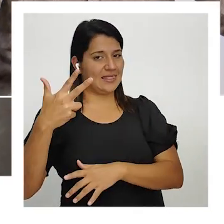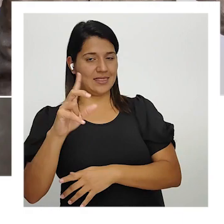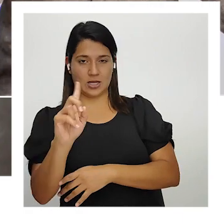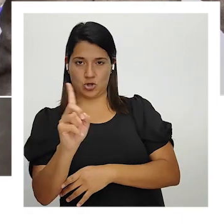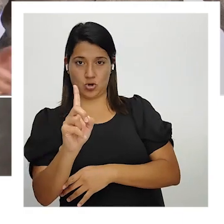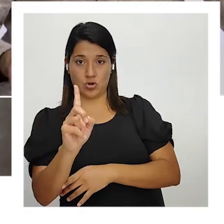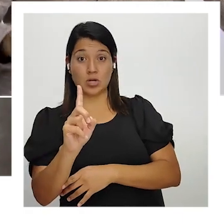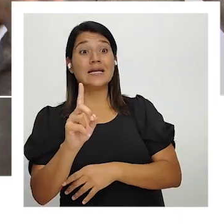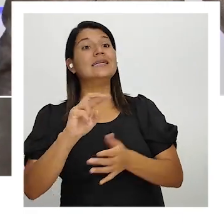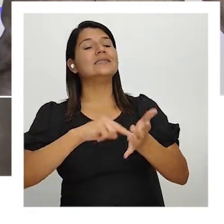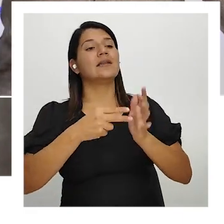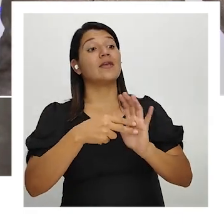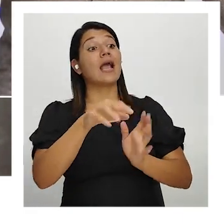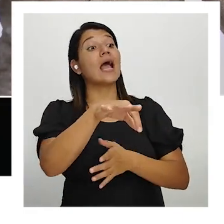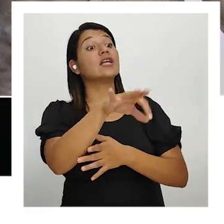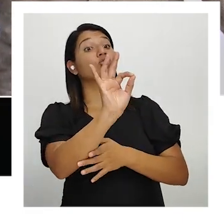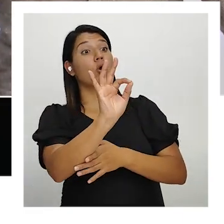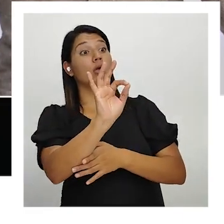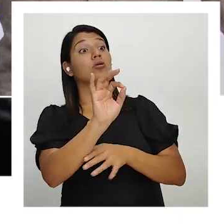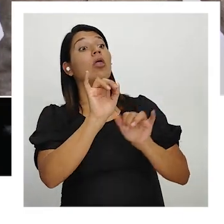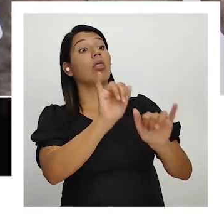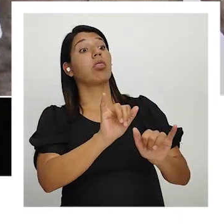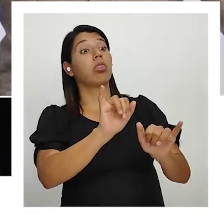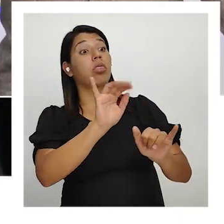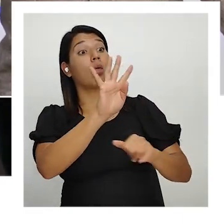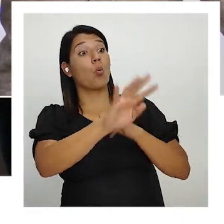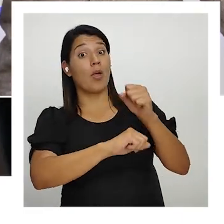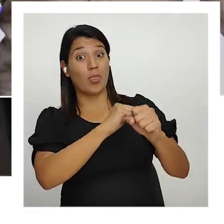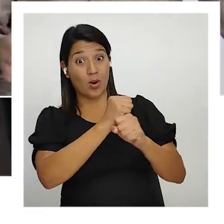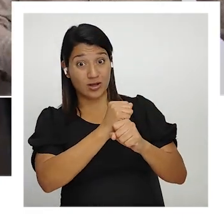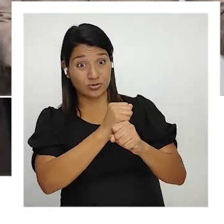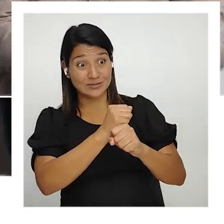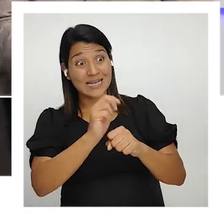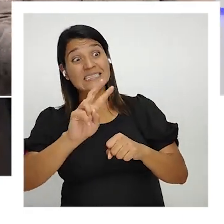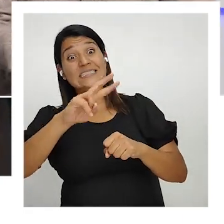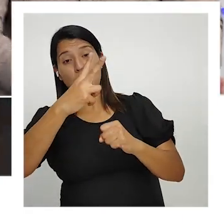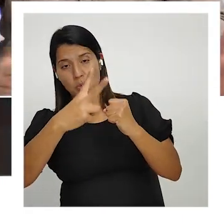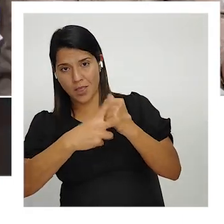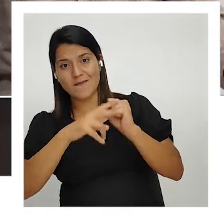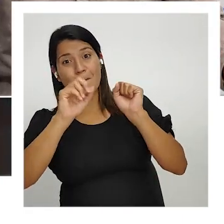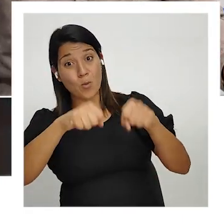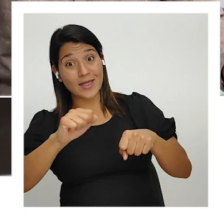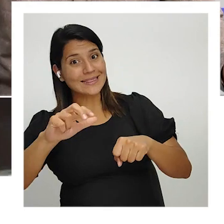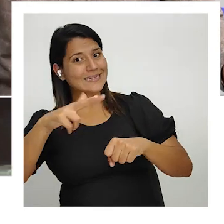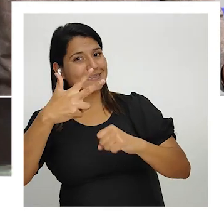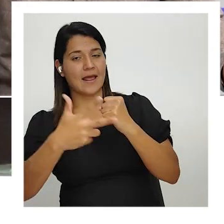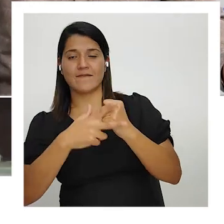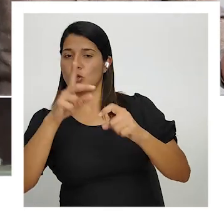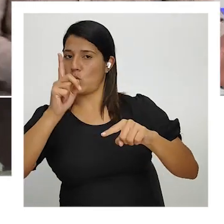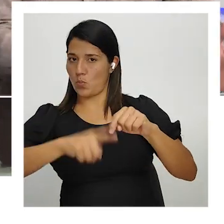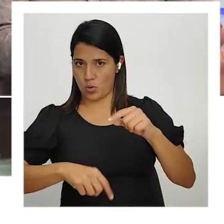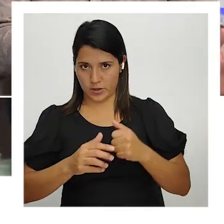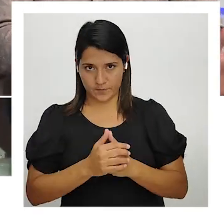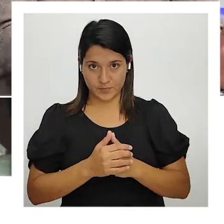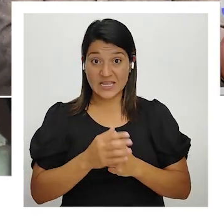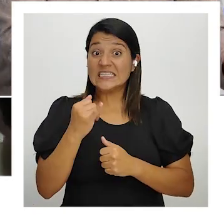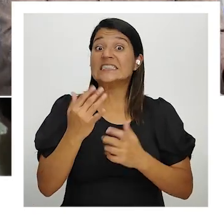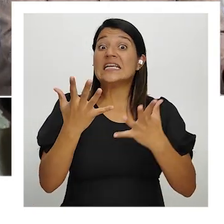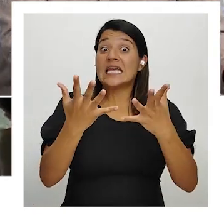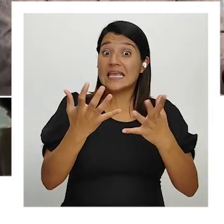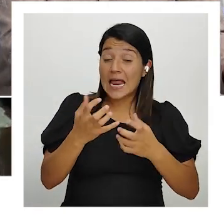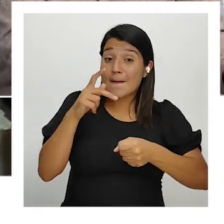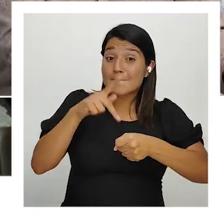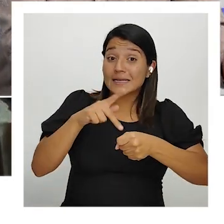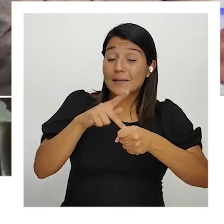consecutiva. Ya para aspirar a un tercer o cuarto mandato tienen que esperar 8 años fuera